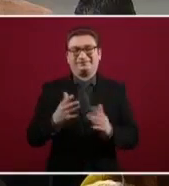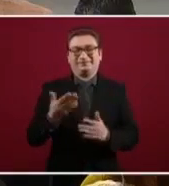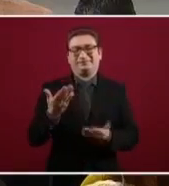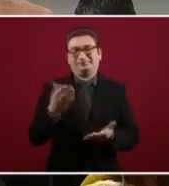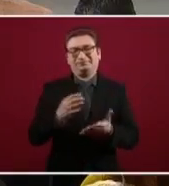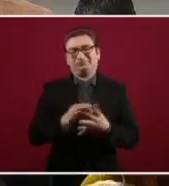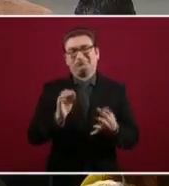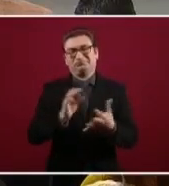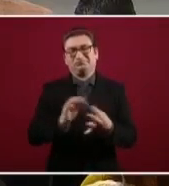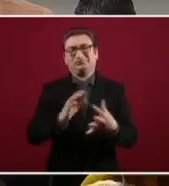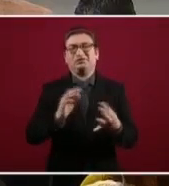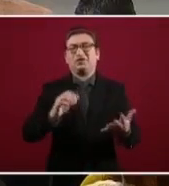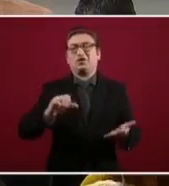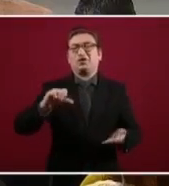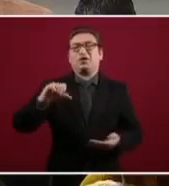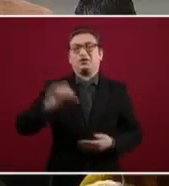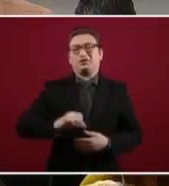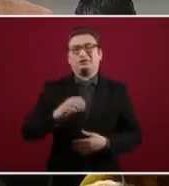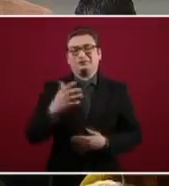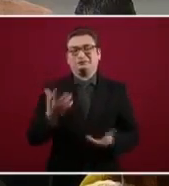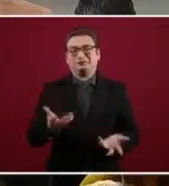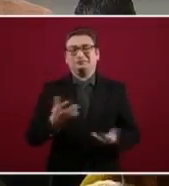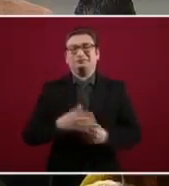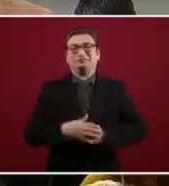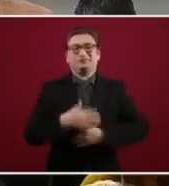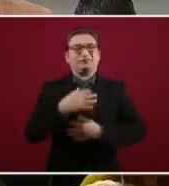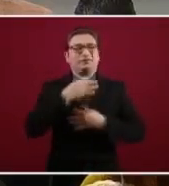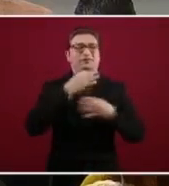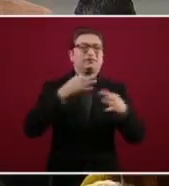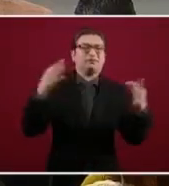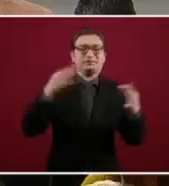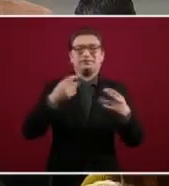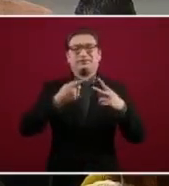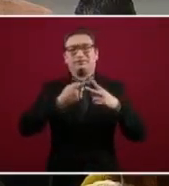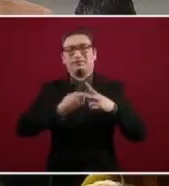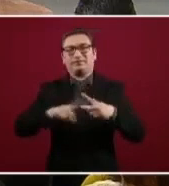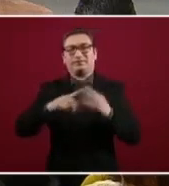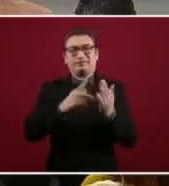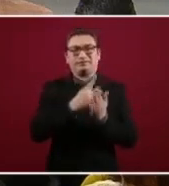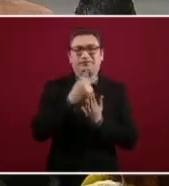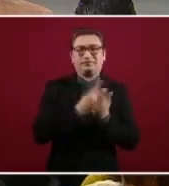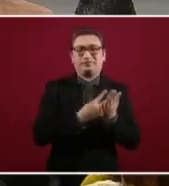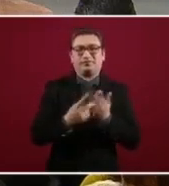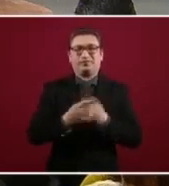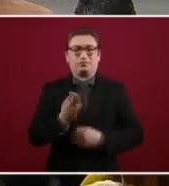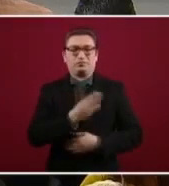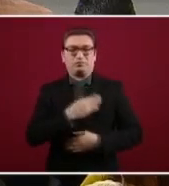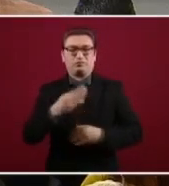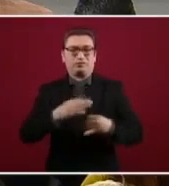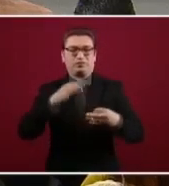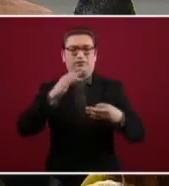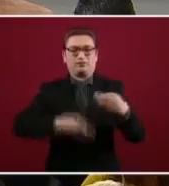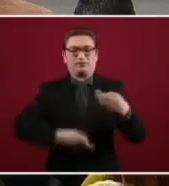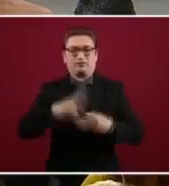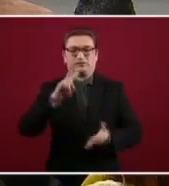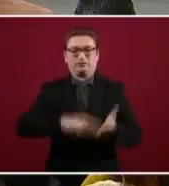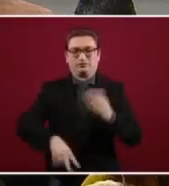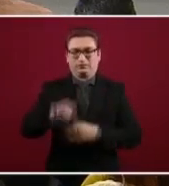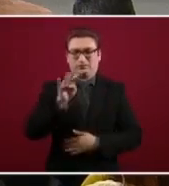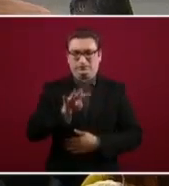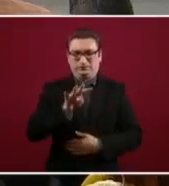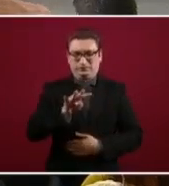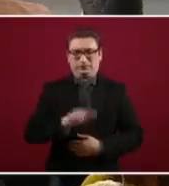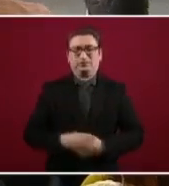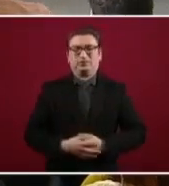queremos el día de hoy anunciar el inicio del programa el buen fin 2019